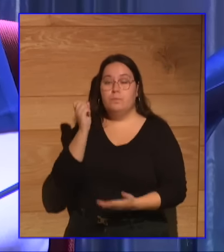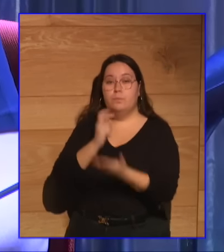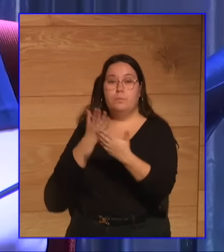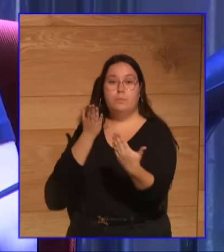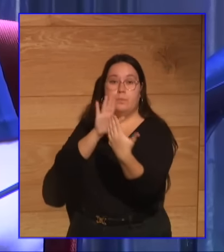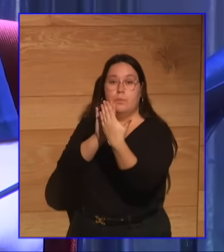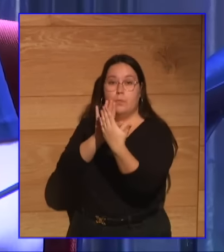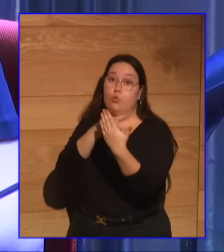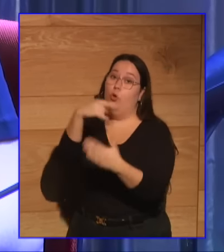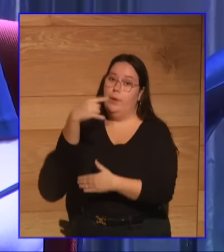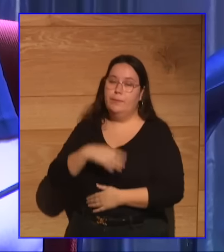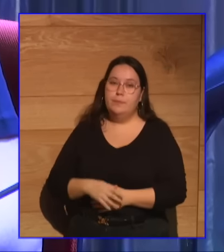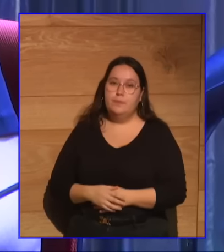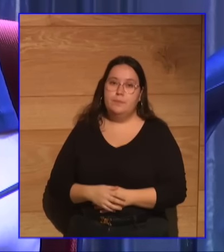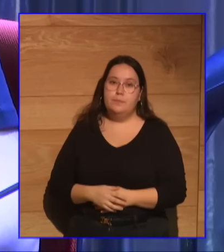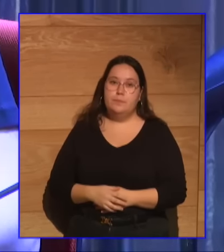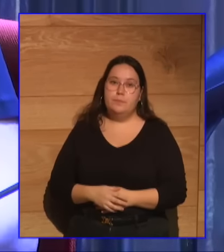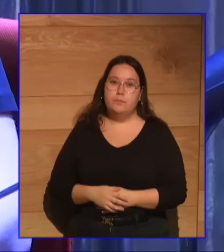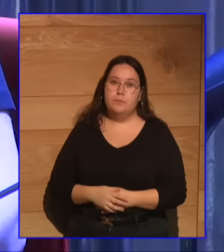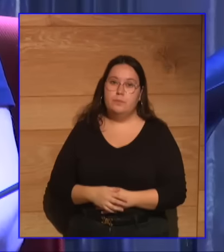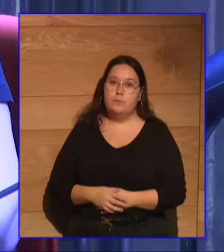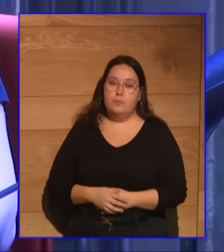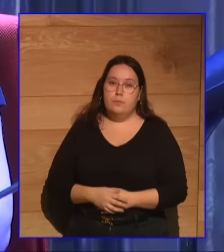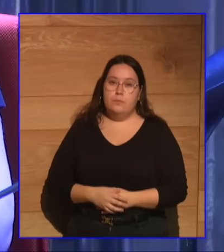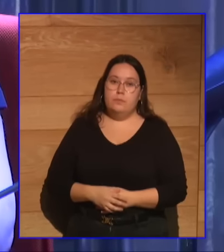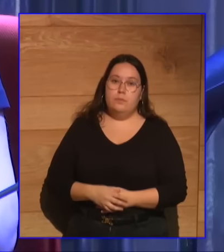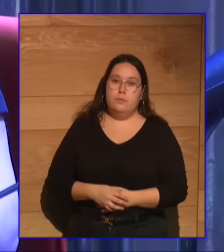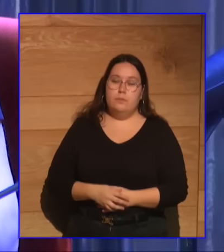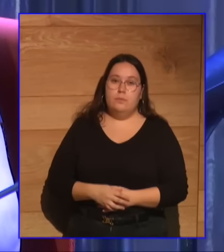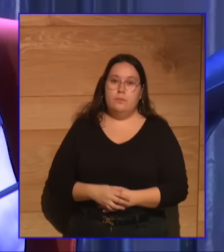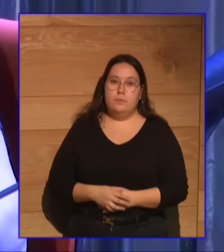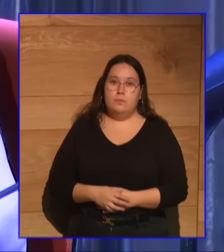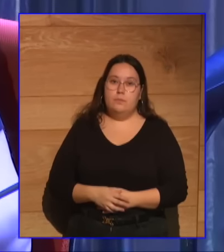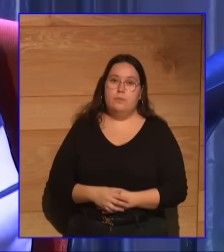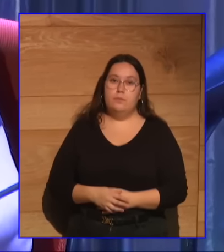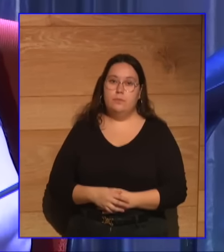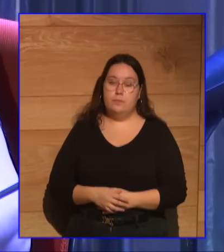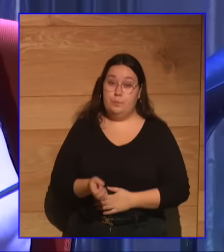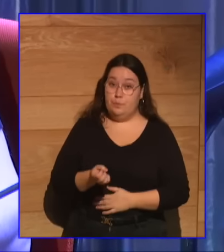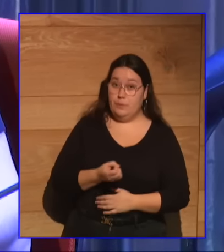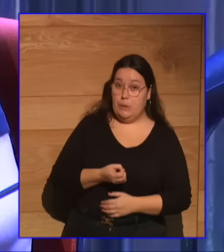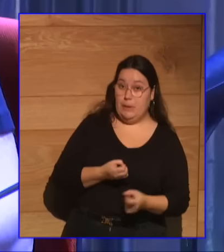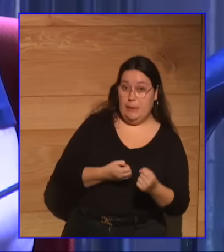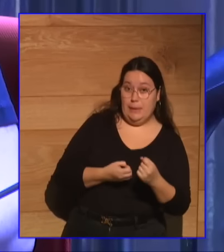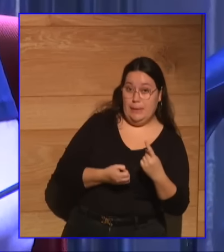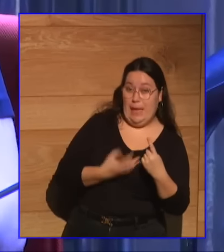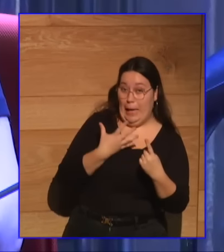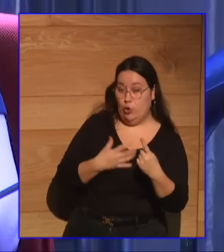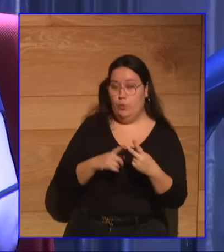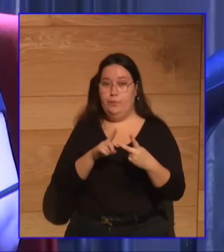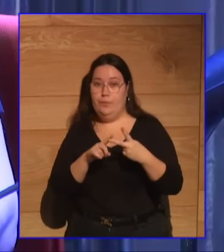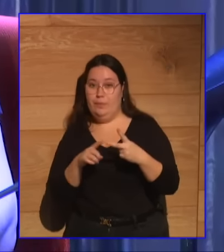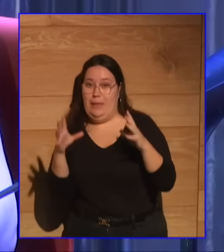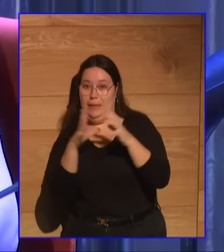reto doble en el que las dos caras de su naturaleza, digamos que el talento y las